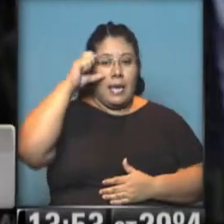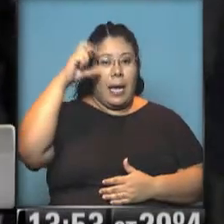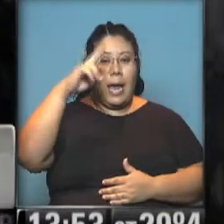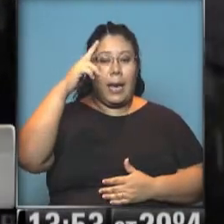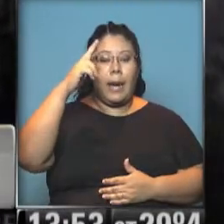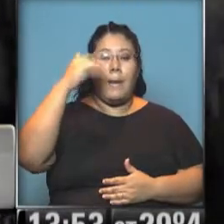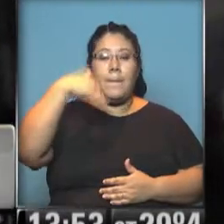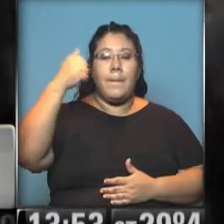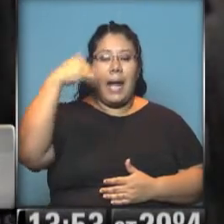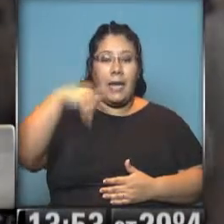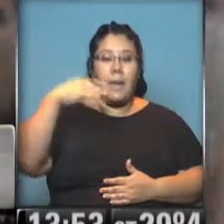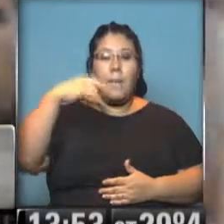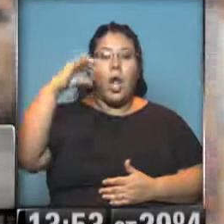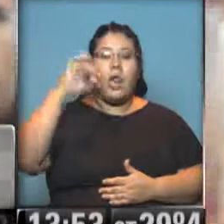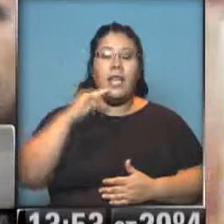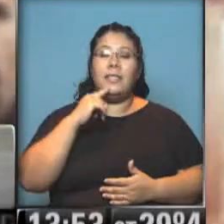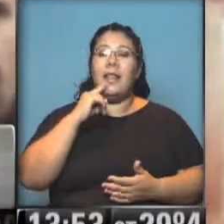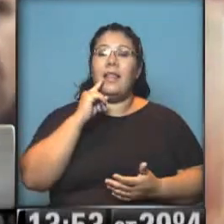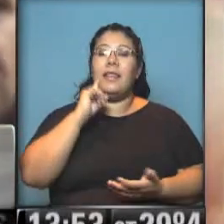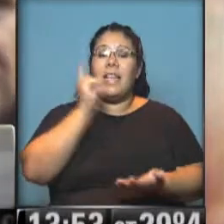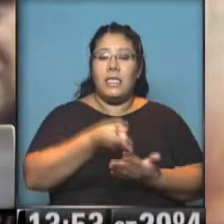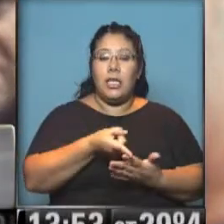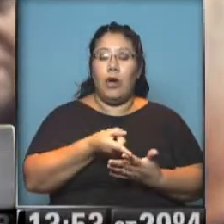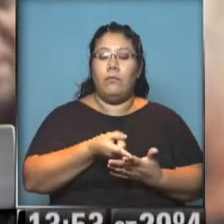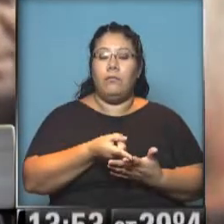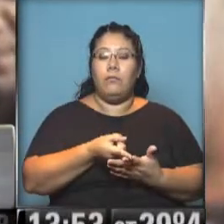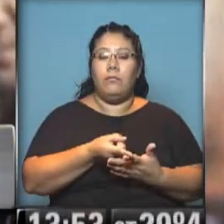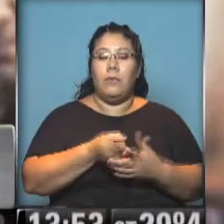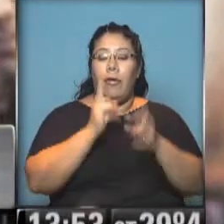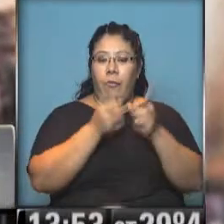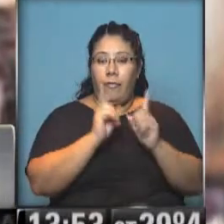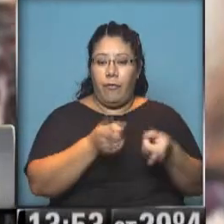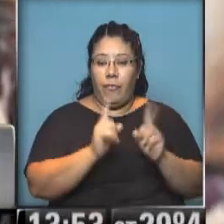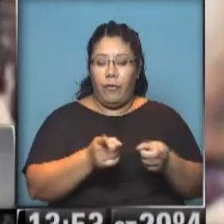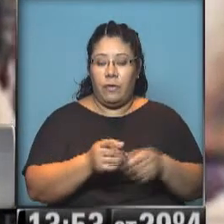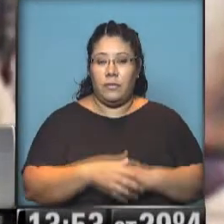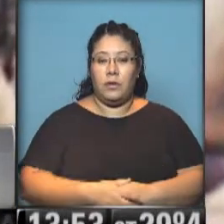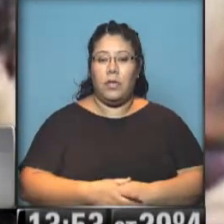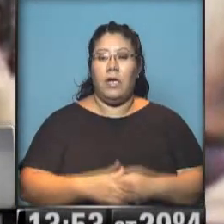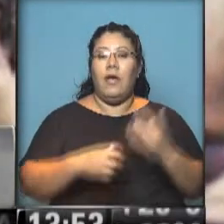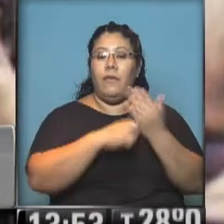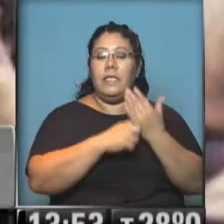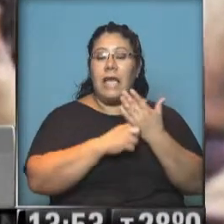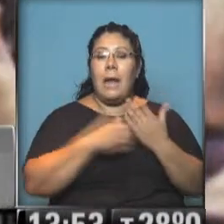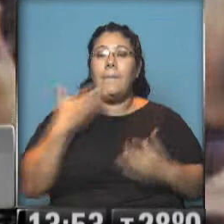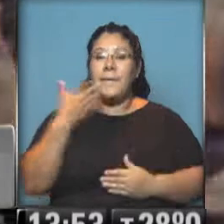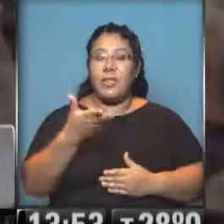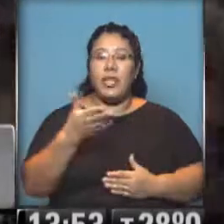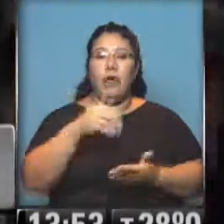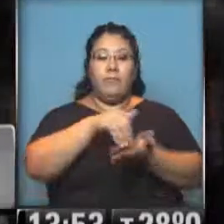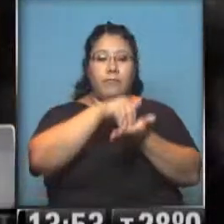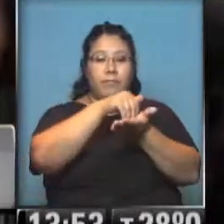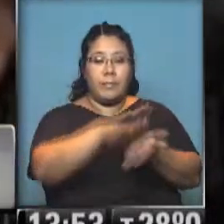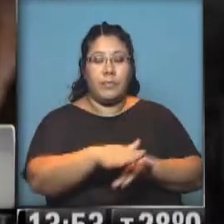decidió sostener la apelación de Policita. El fiscal ante la Cámara Federal pidió que se revoque el fallo del juez